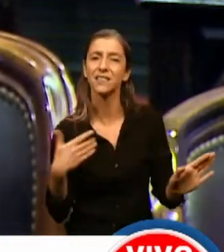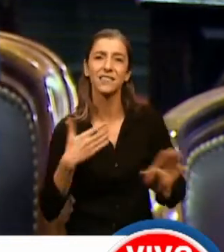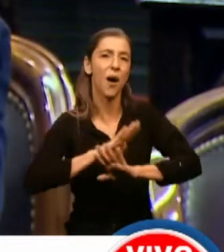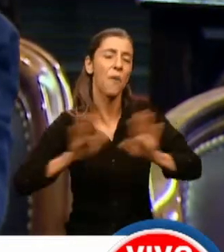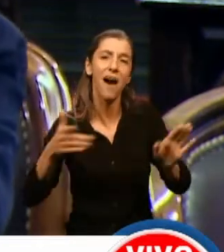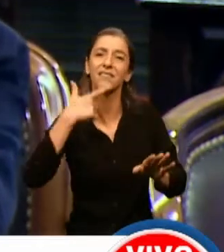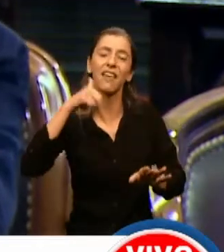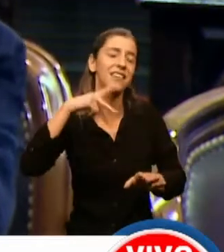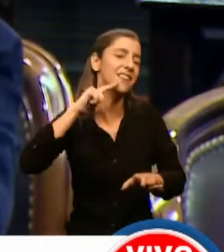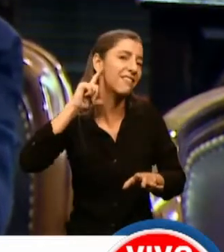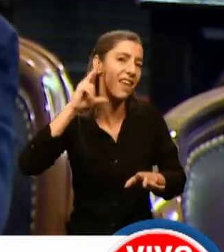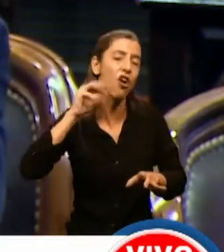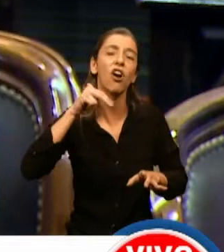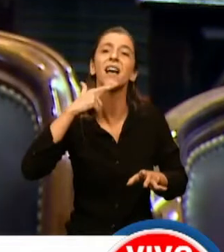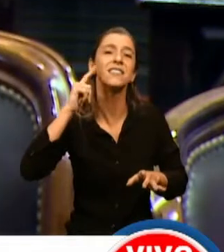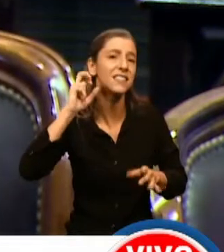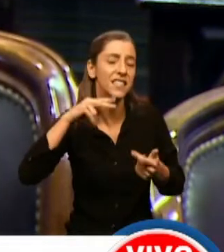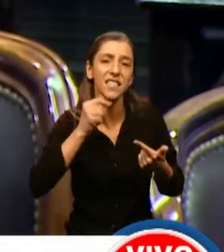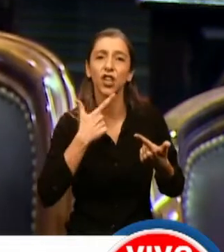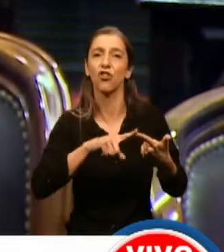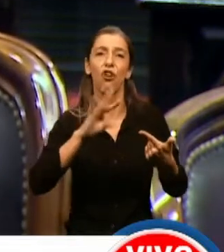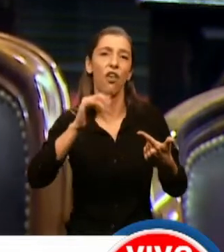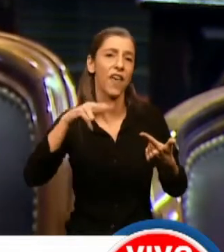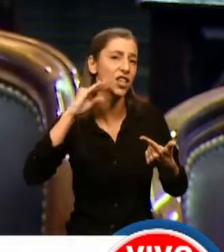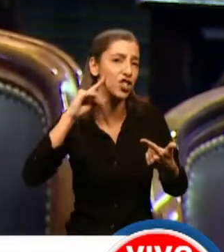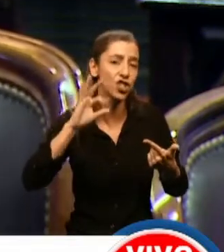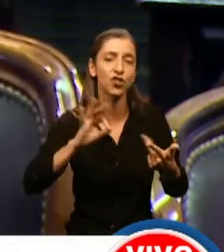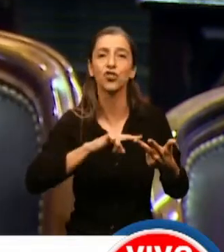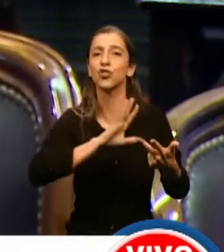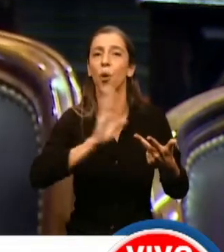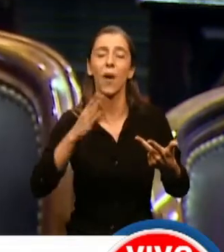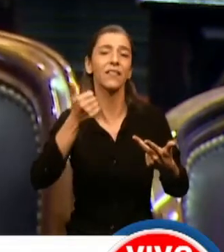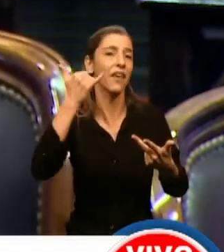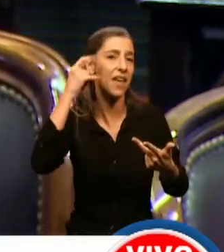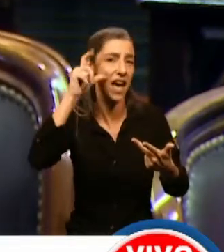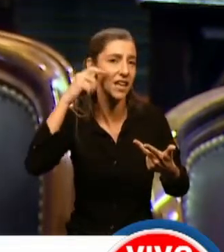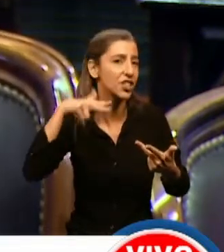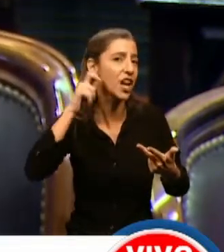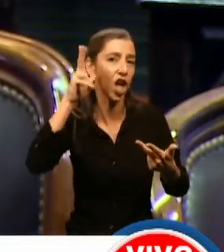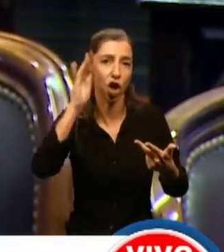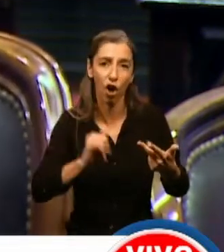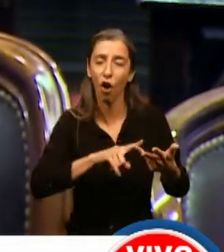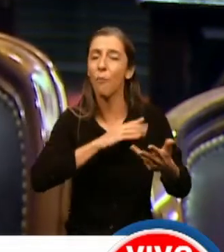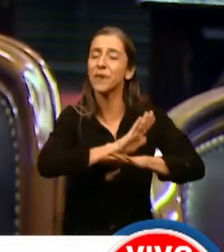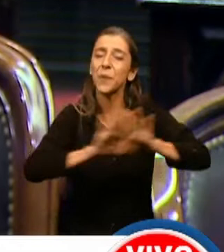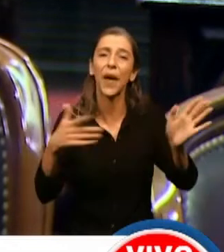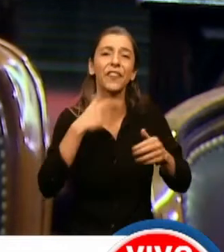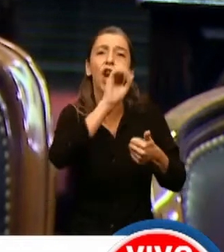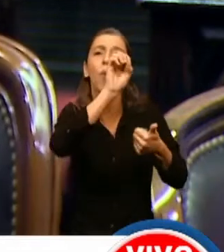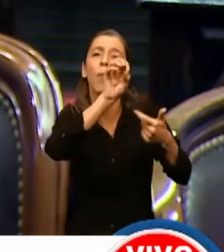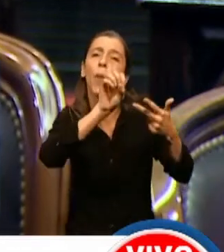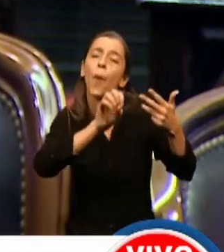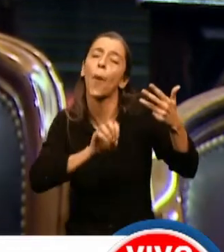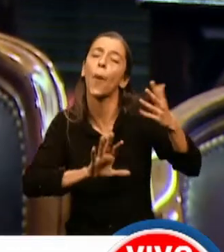Cancinos. No queremos más Lachicho. No queremos más Ayelén Gómez. No queremos más nombres en